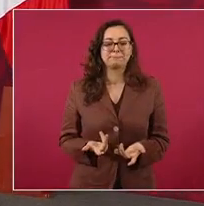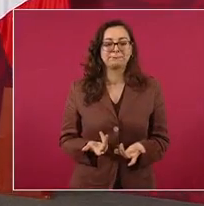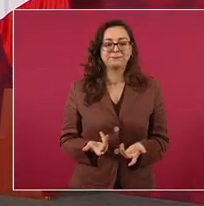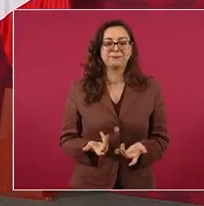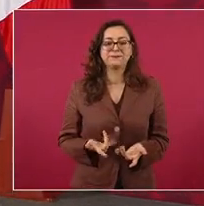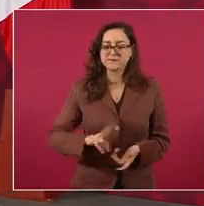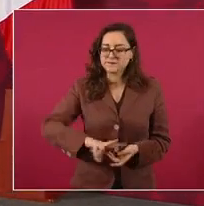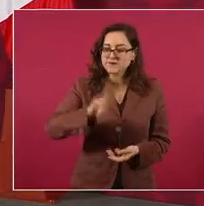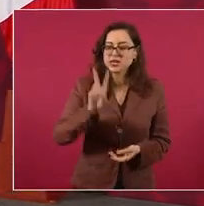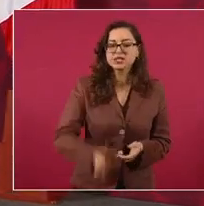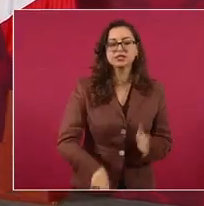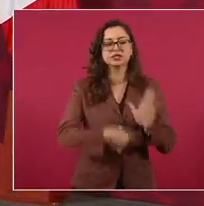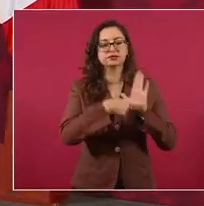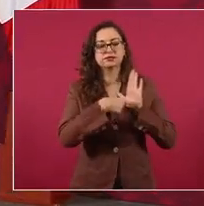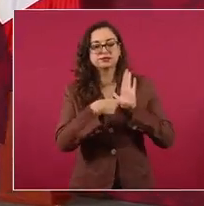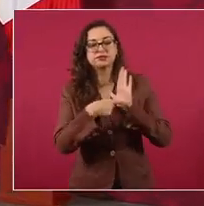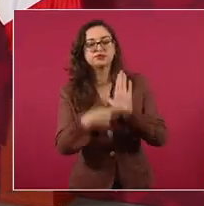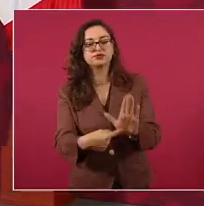decir la verdad.